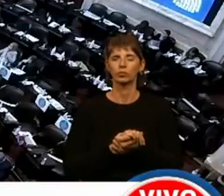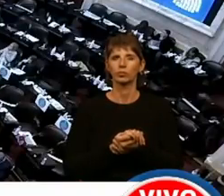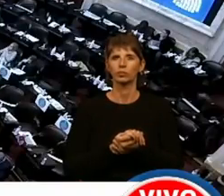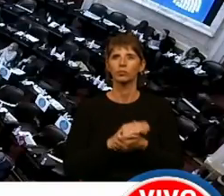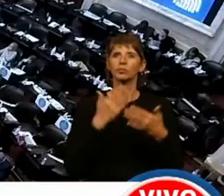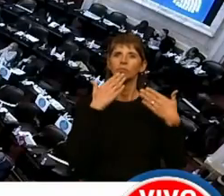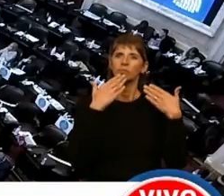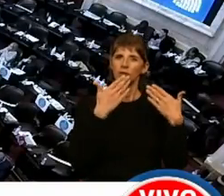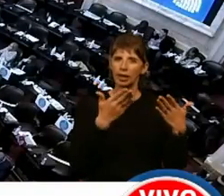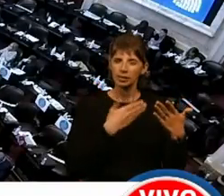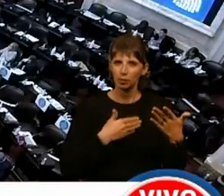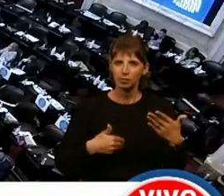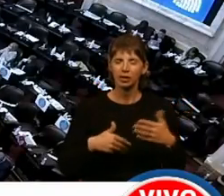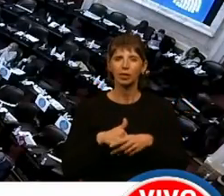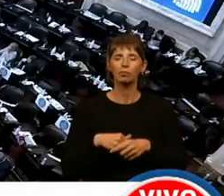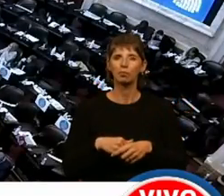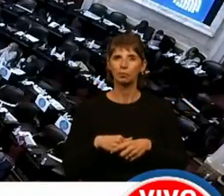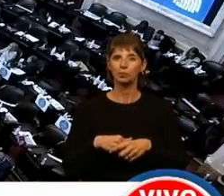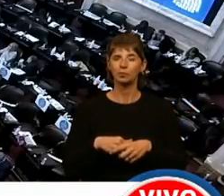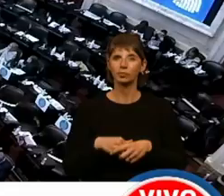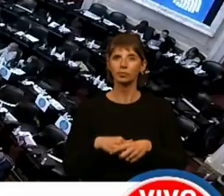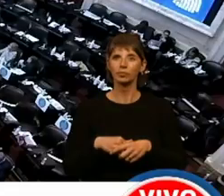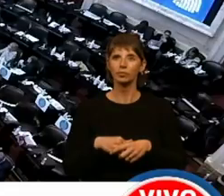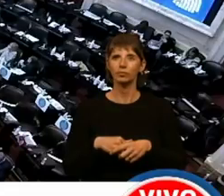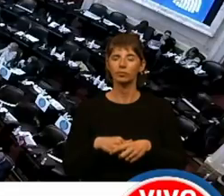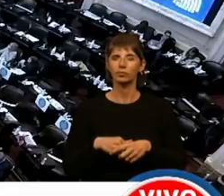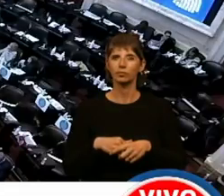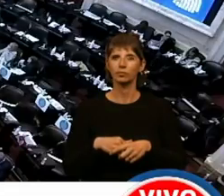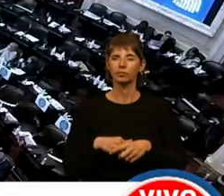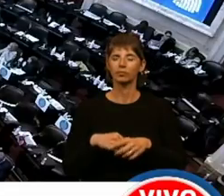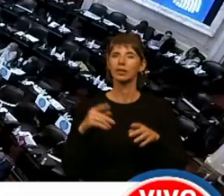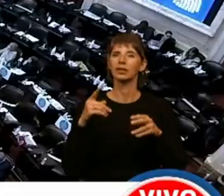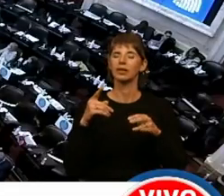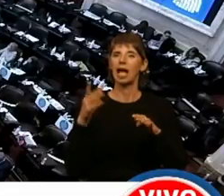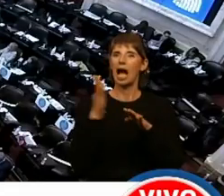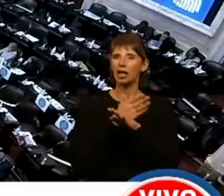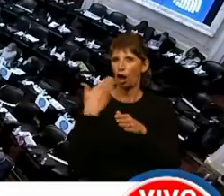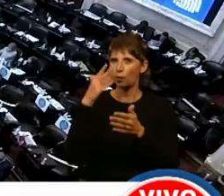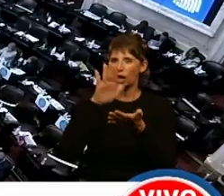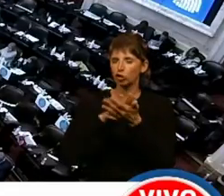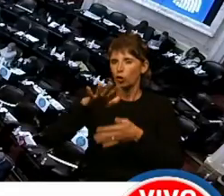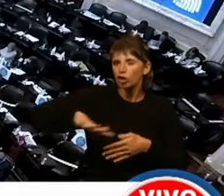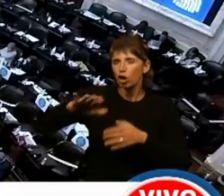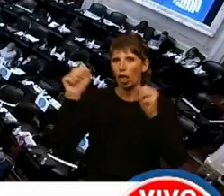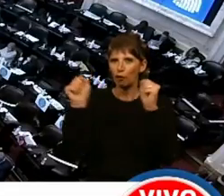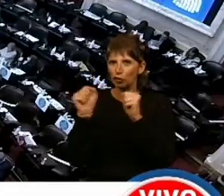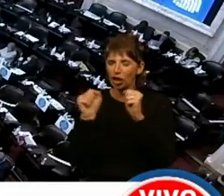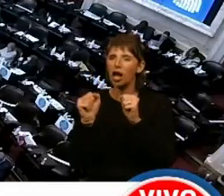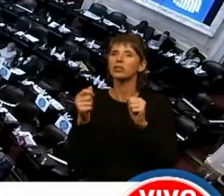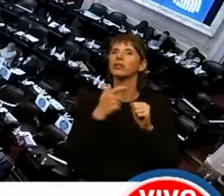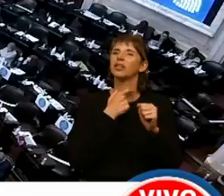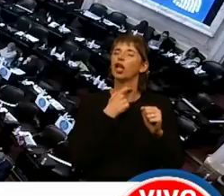gracias señor presidente solamente quería antes de abordar la temática de zonas frías hacer una pequeña